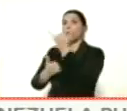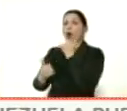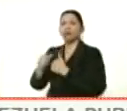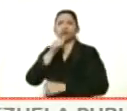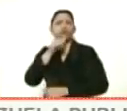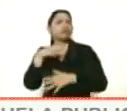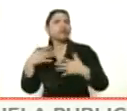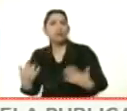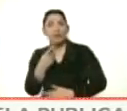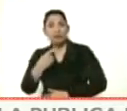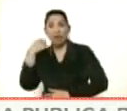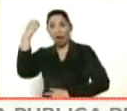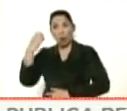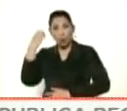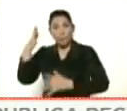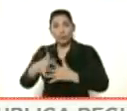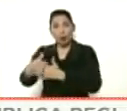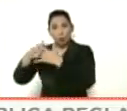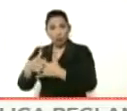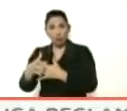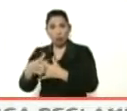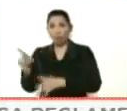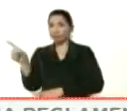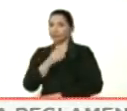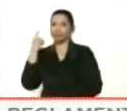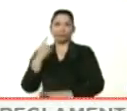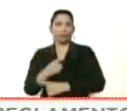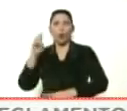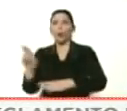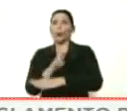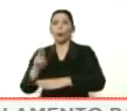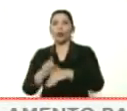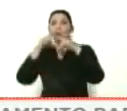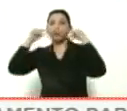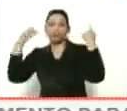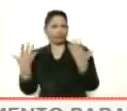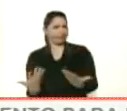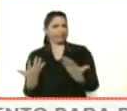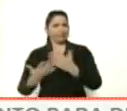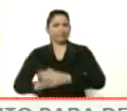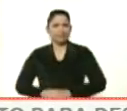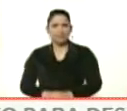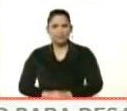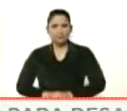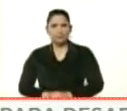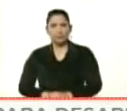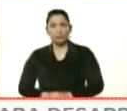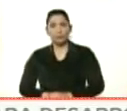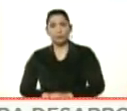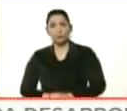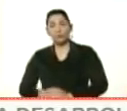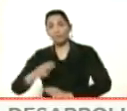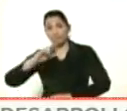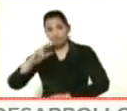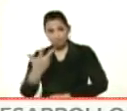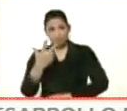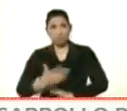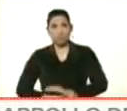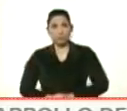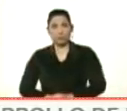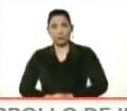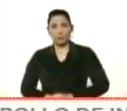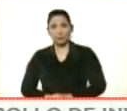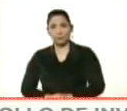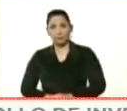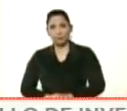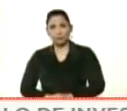quienes decían en Europa y en Estados Unidos que no debía usarse el tapaboca. En tercer lugar, en